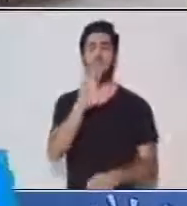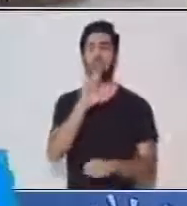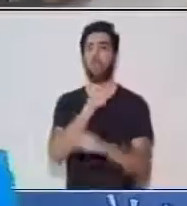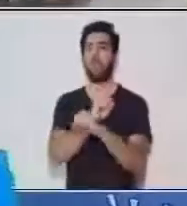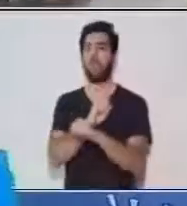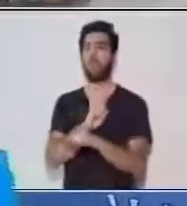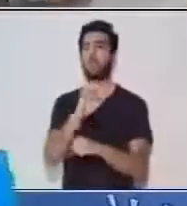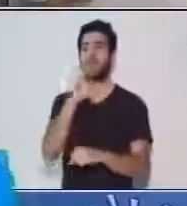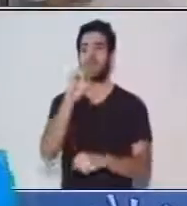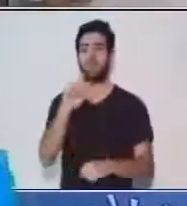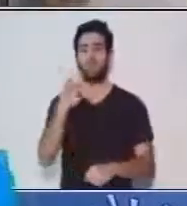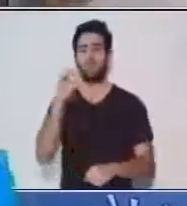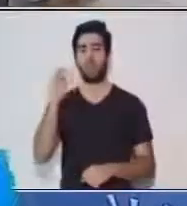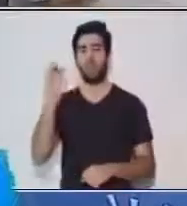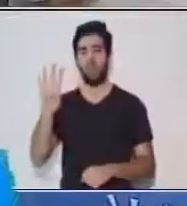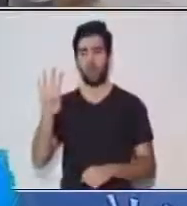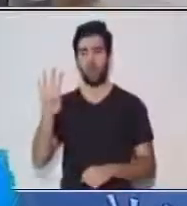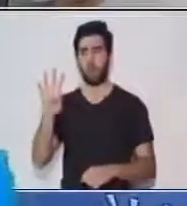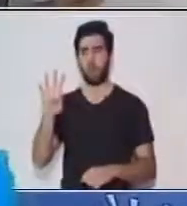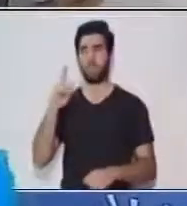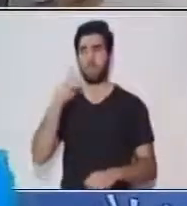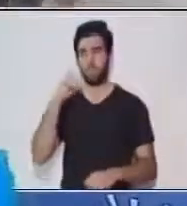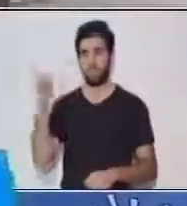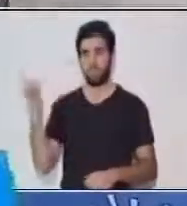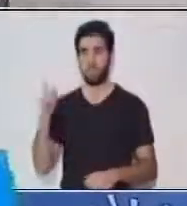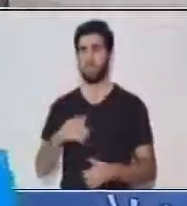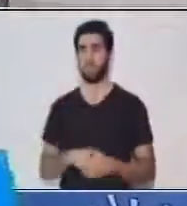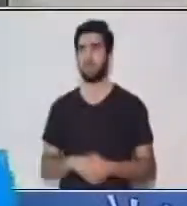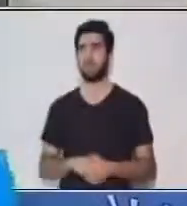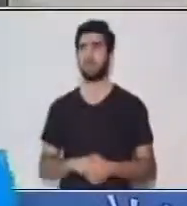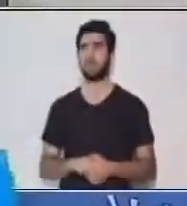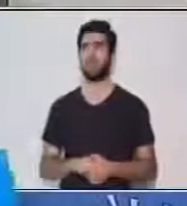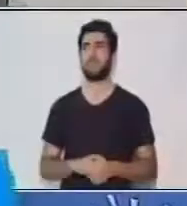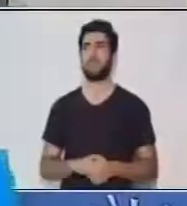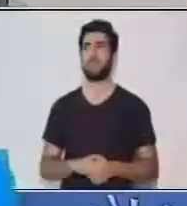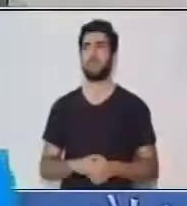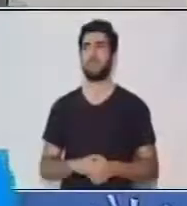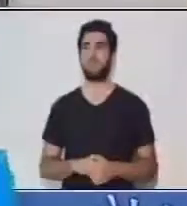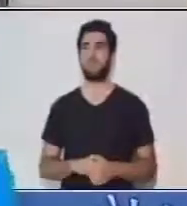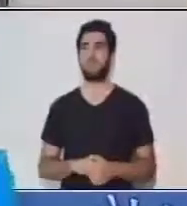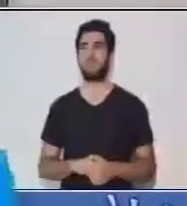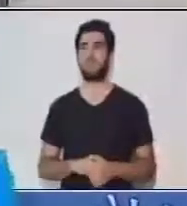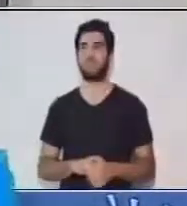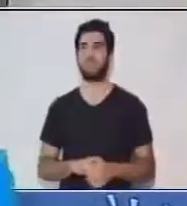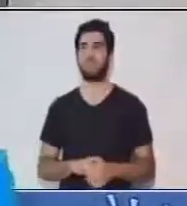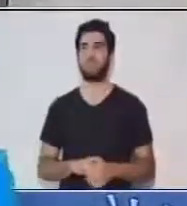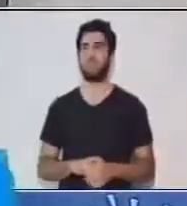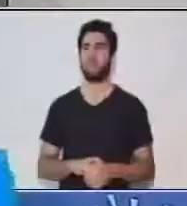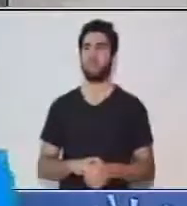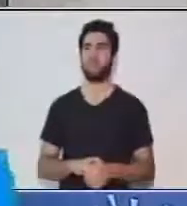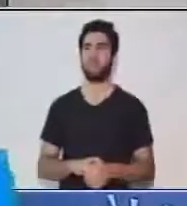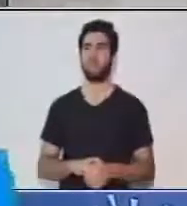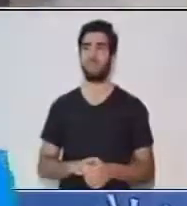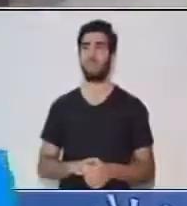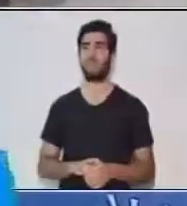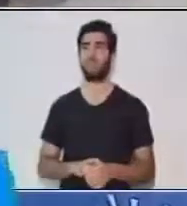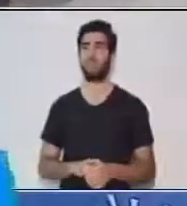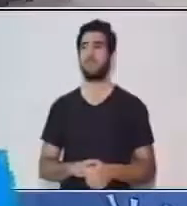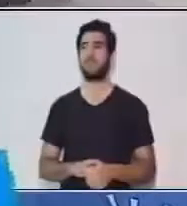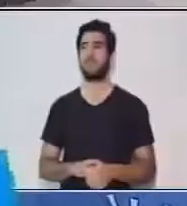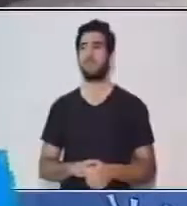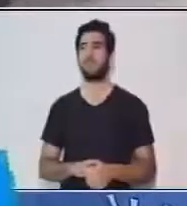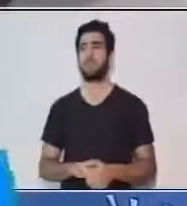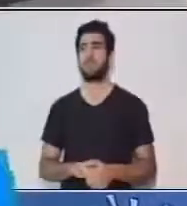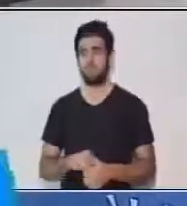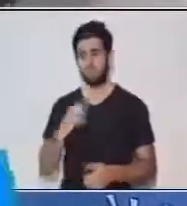nos va a dar 5 newton. Porque las dimensionales de metro se van a anular. Se